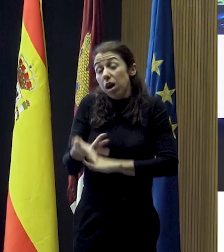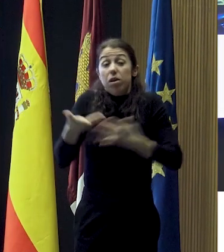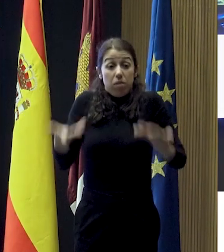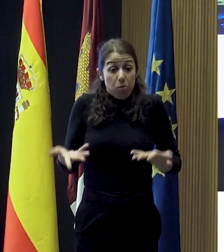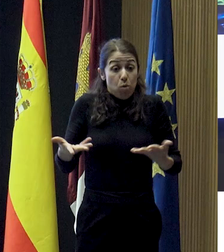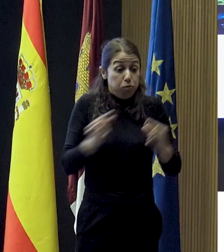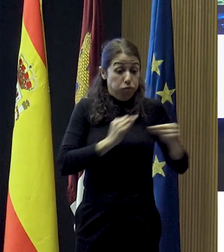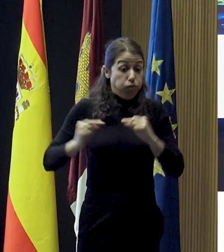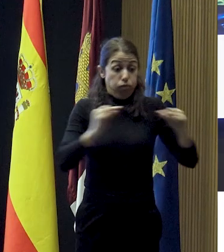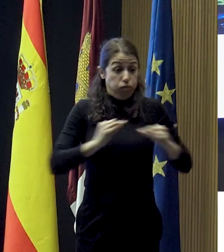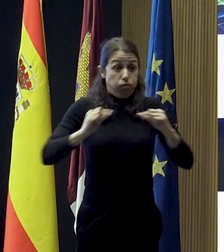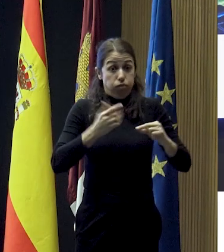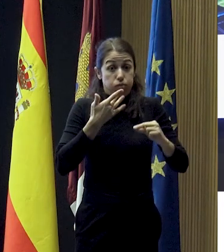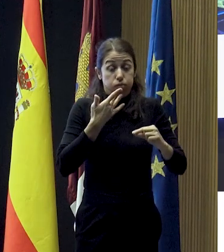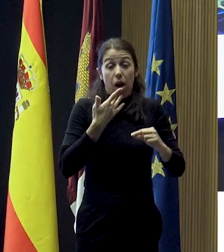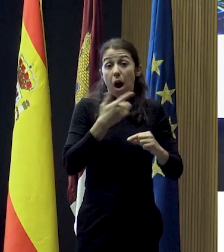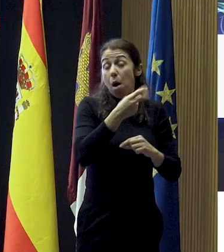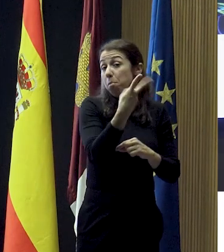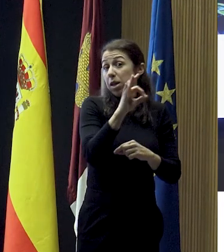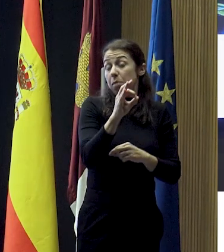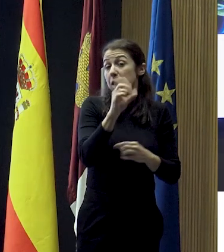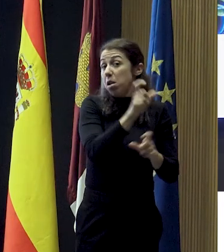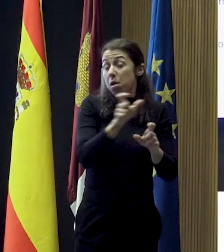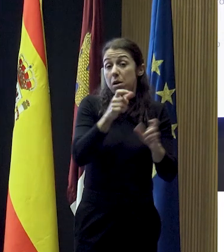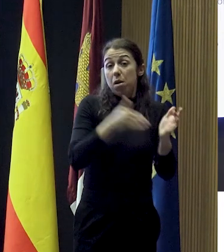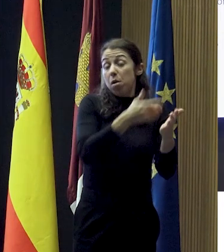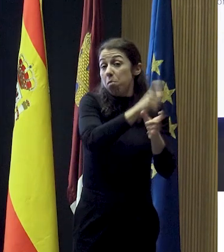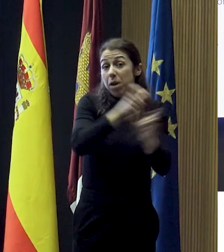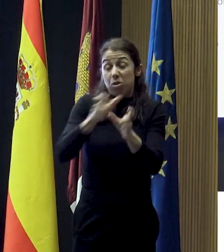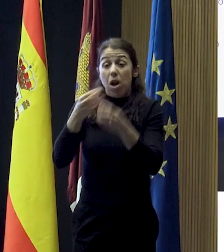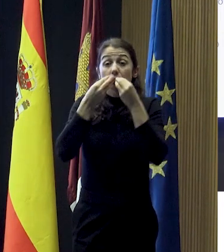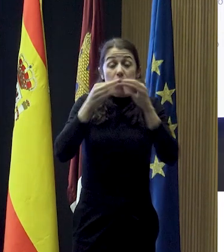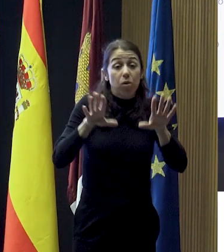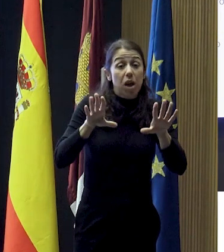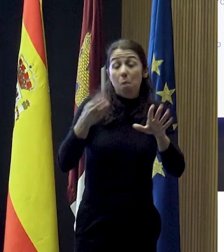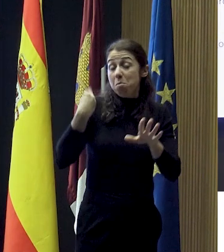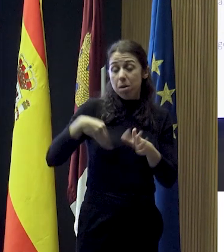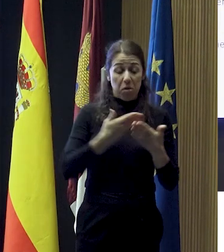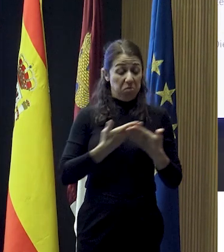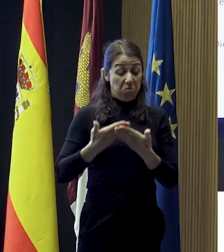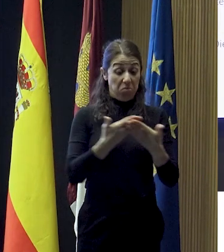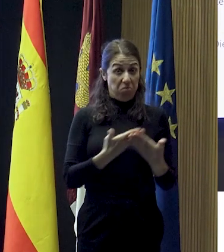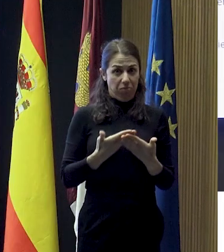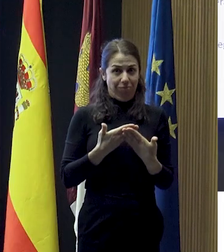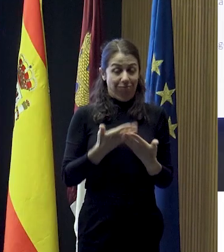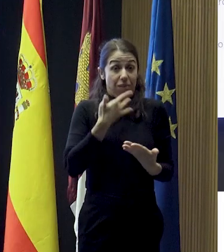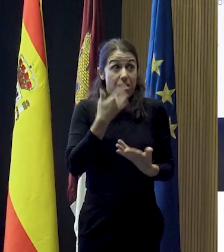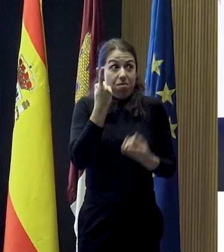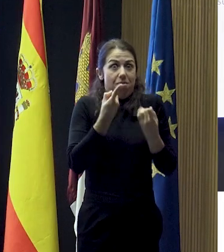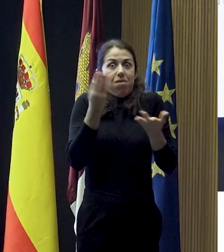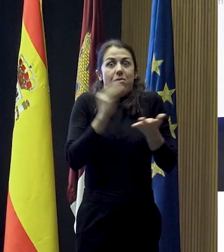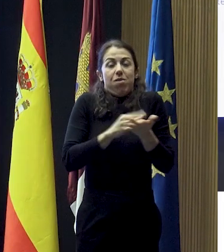en esa pelea. 20.000 personas estudiando la misma historia. Claro, a